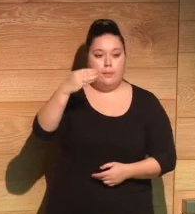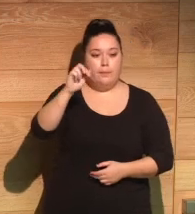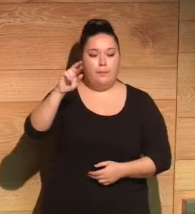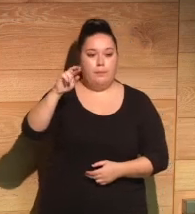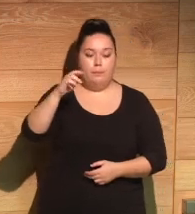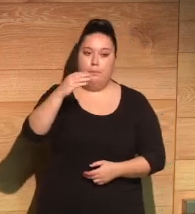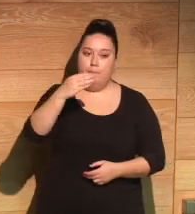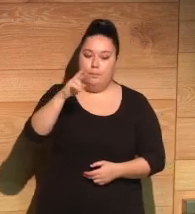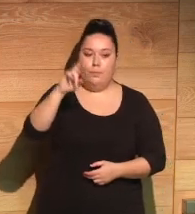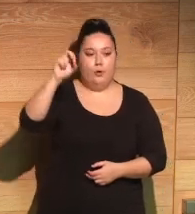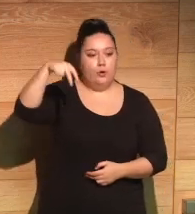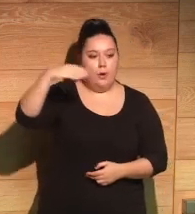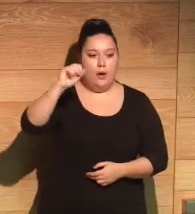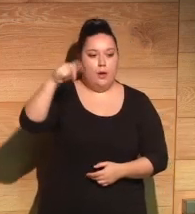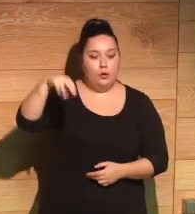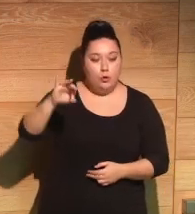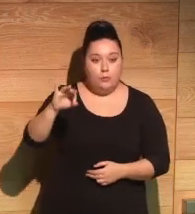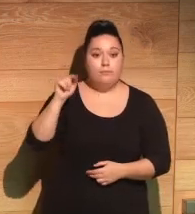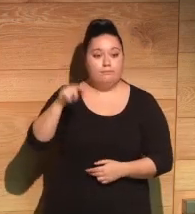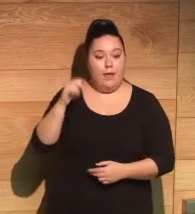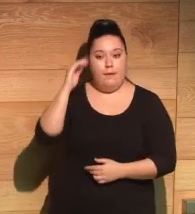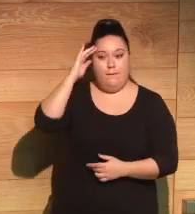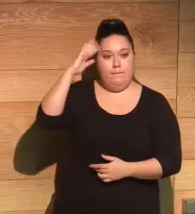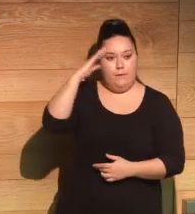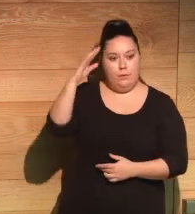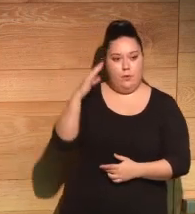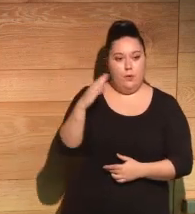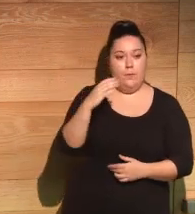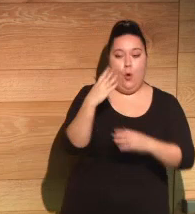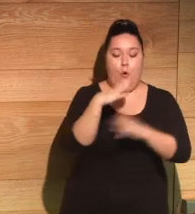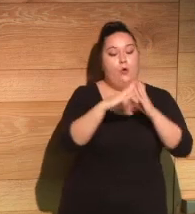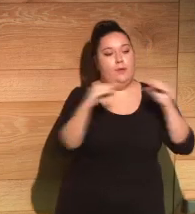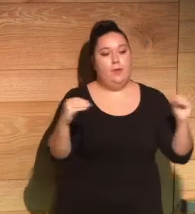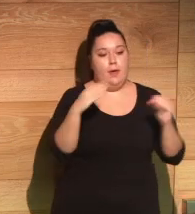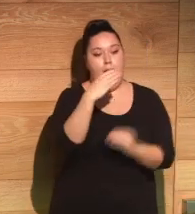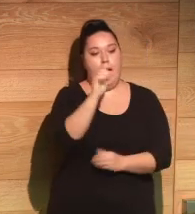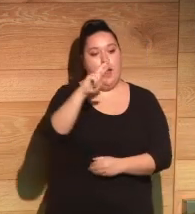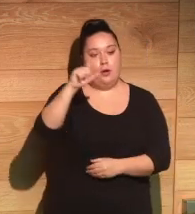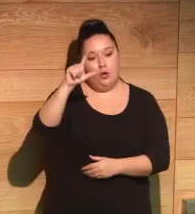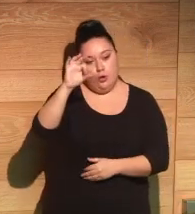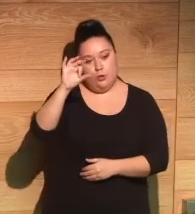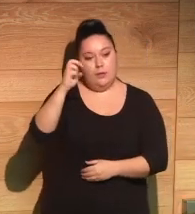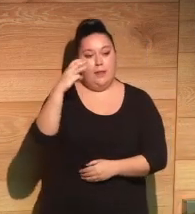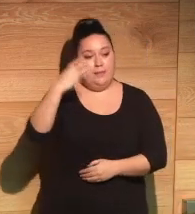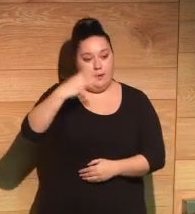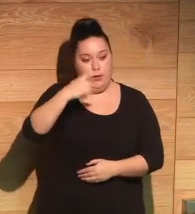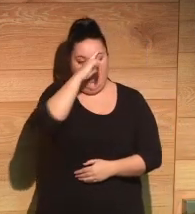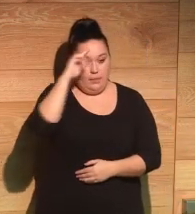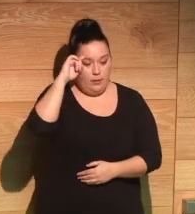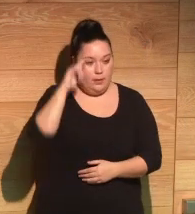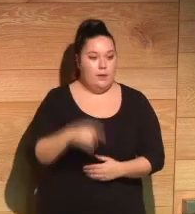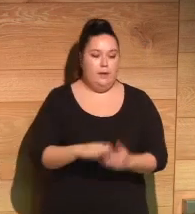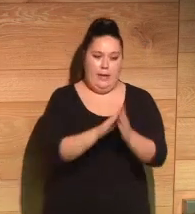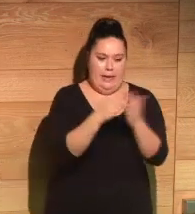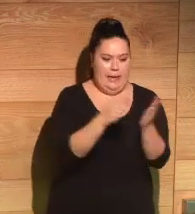estrado, catedrático de Lógica y Filosofía de la Ciencia en la Universidad Carlos III de Madrid y autor de libros como Cultura es nombre de derrota